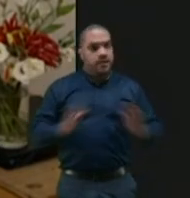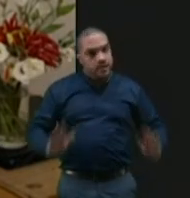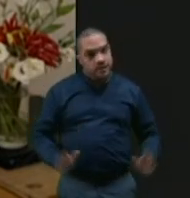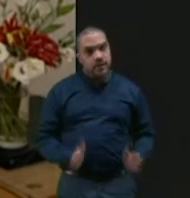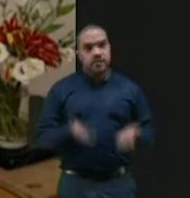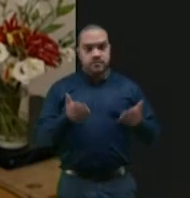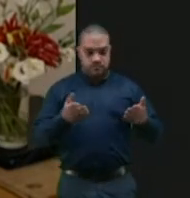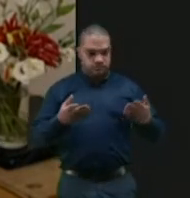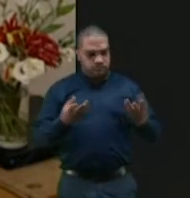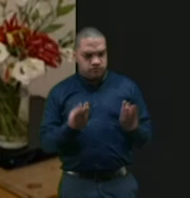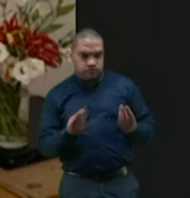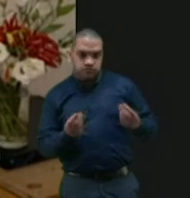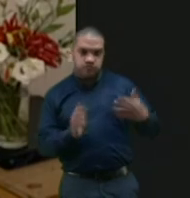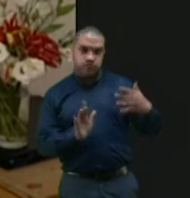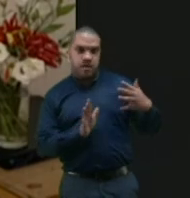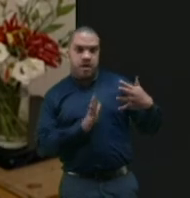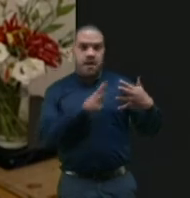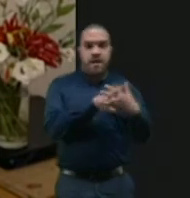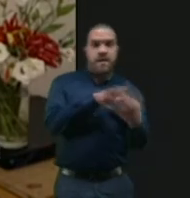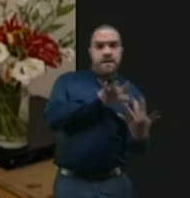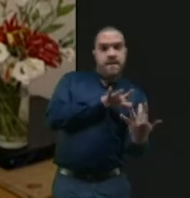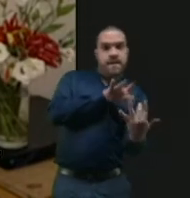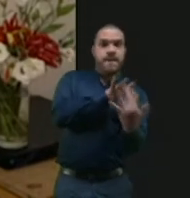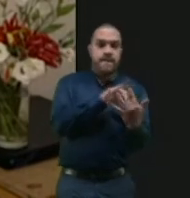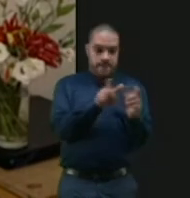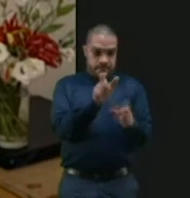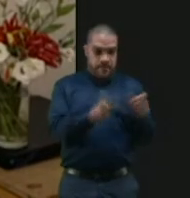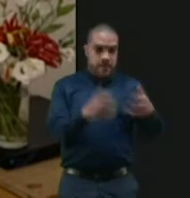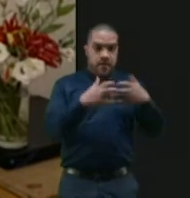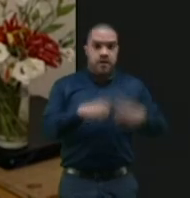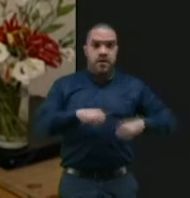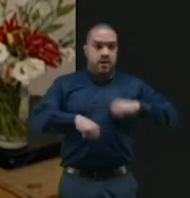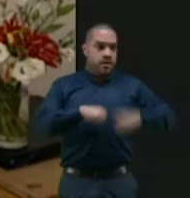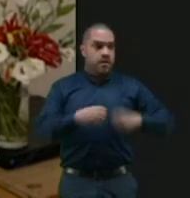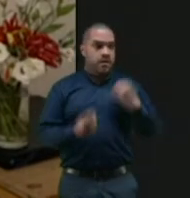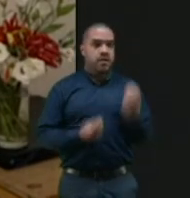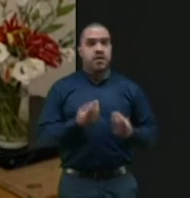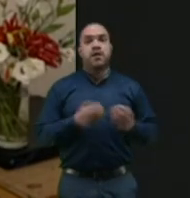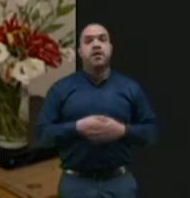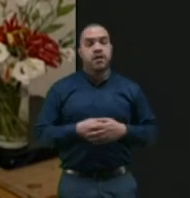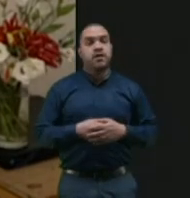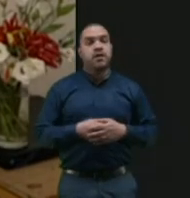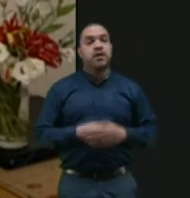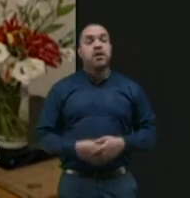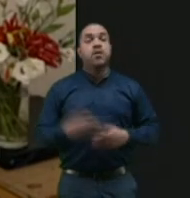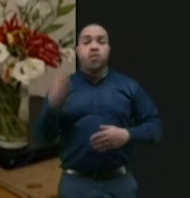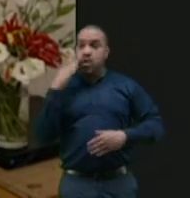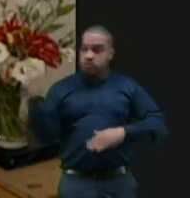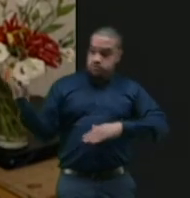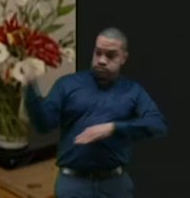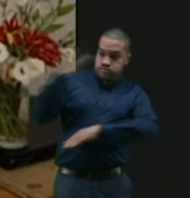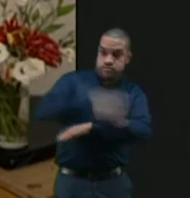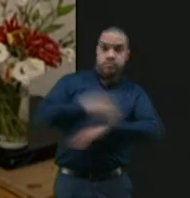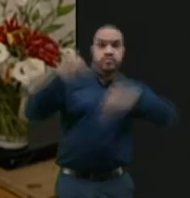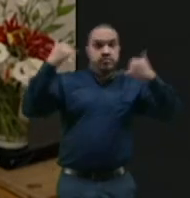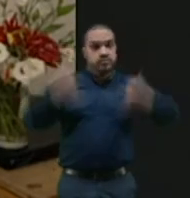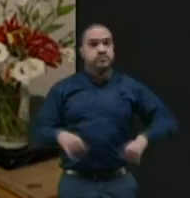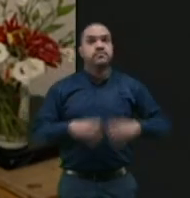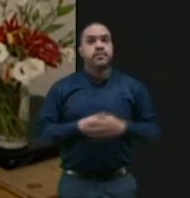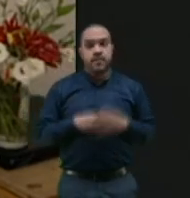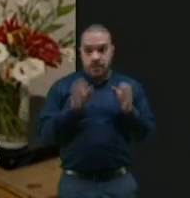amigables con los emprendedores. Al final del día, y esto es importante tenerlo en cuenta,